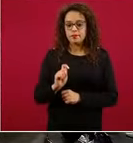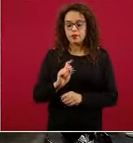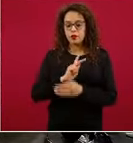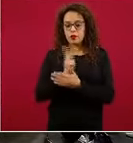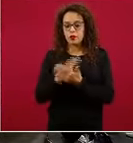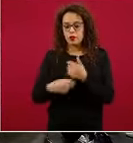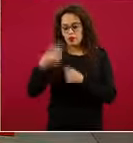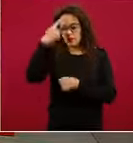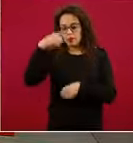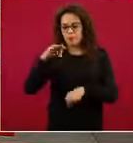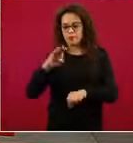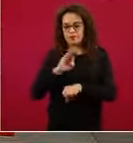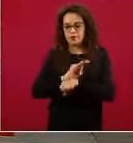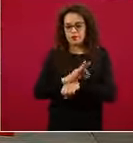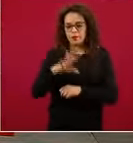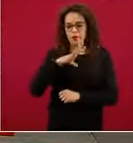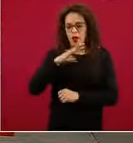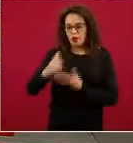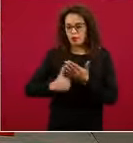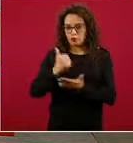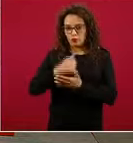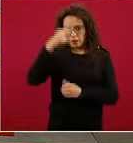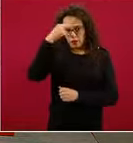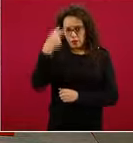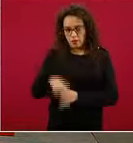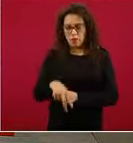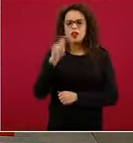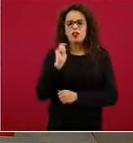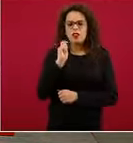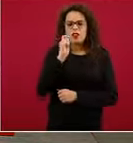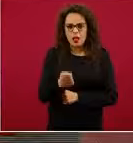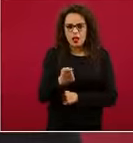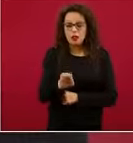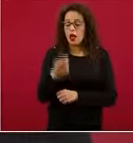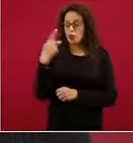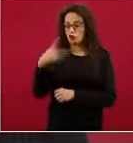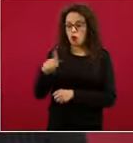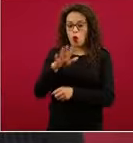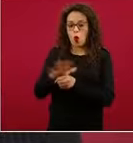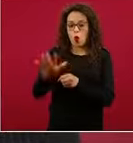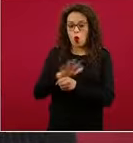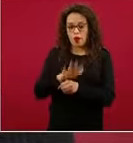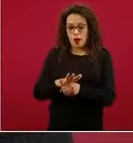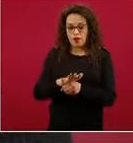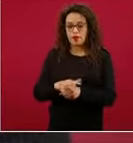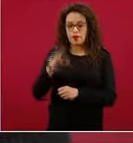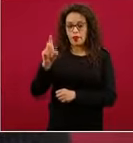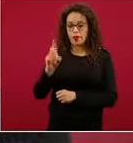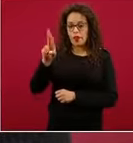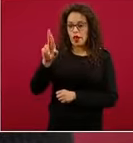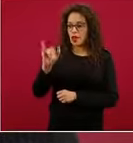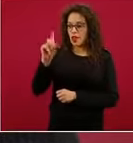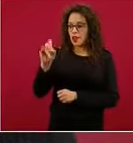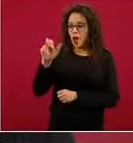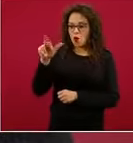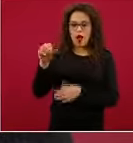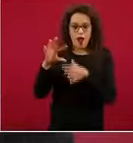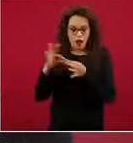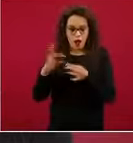protección que tiene la Ciudad de México, que es la modalidad local de lo que está explicando el doctor López Ridaura y comentó ayer el